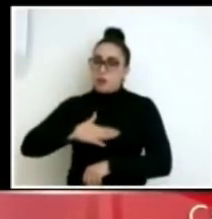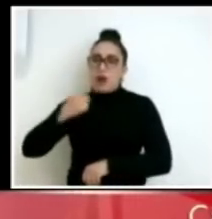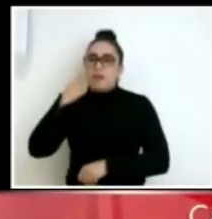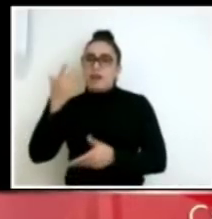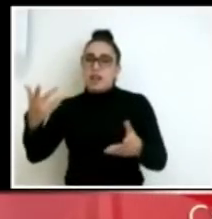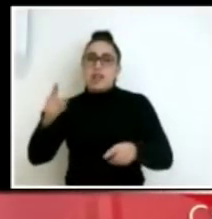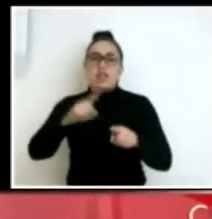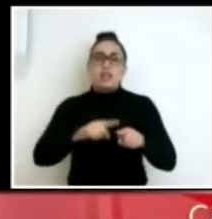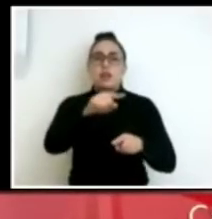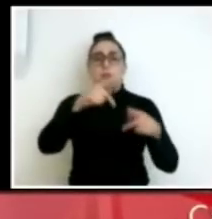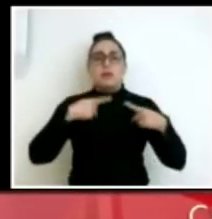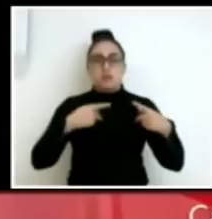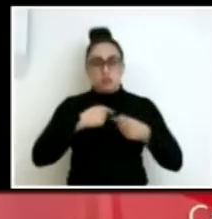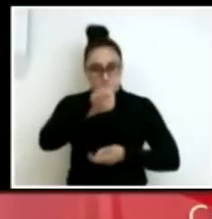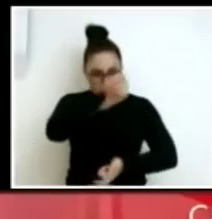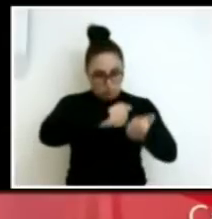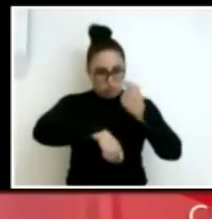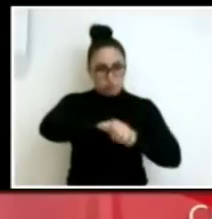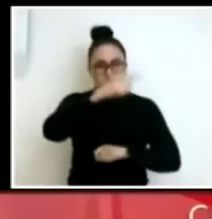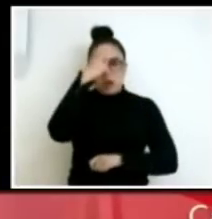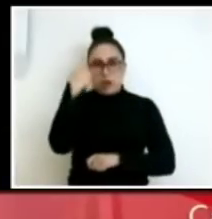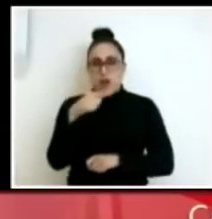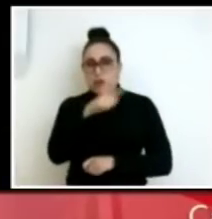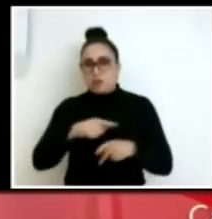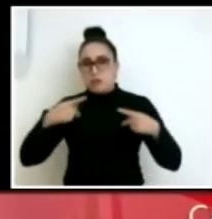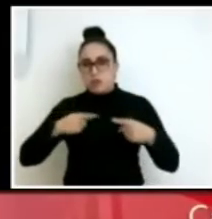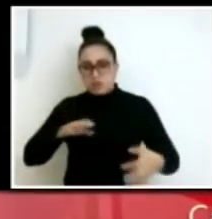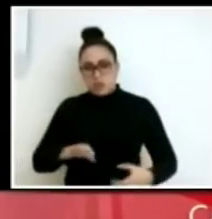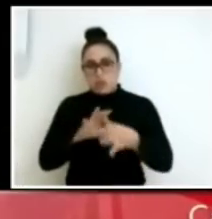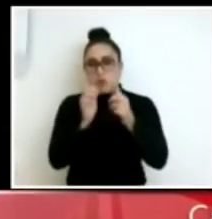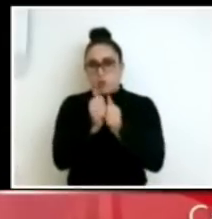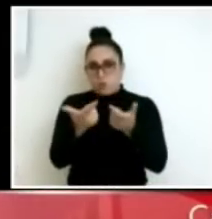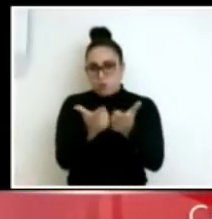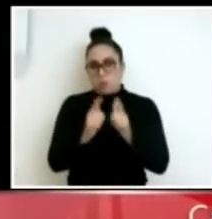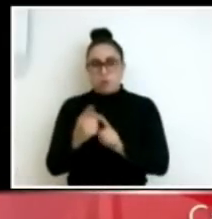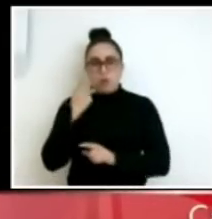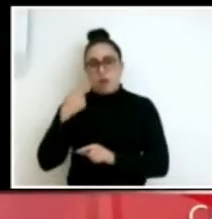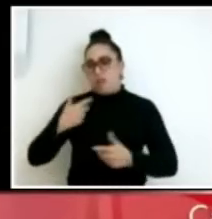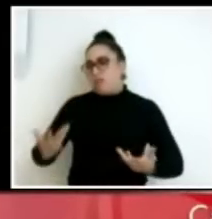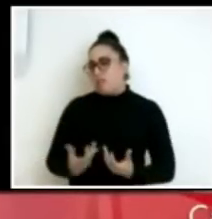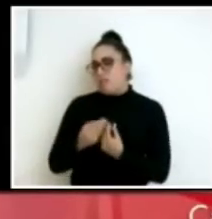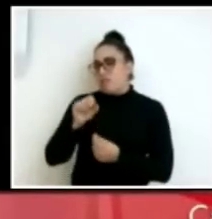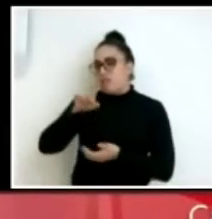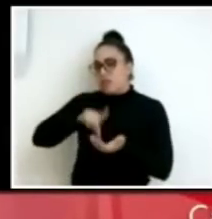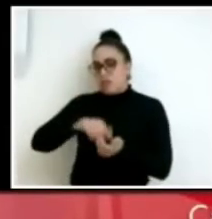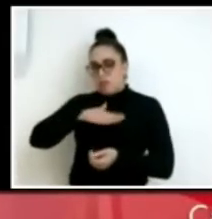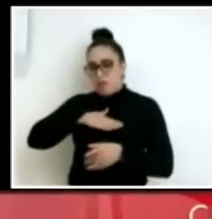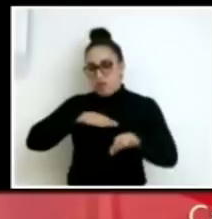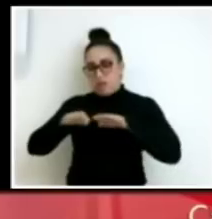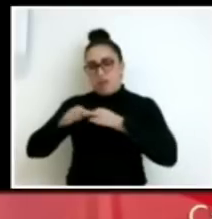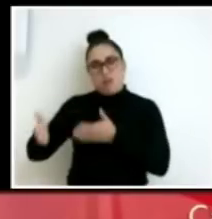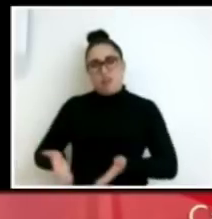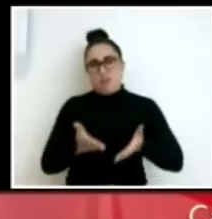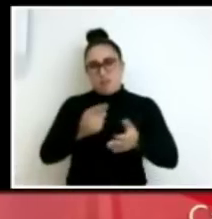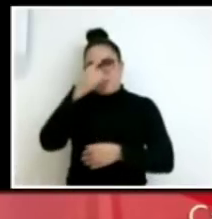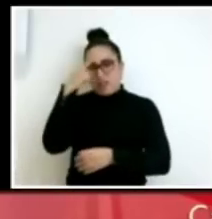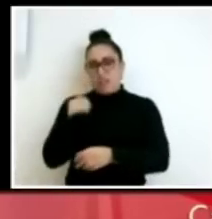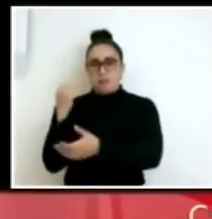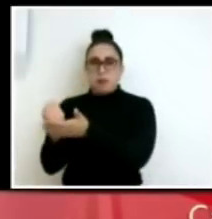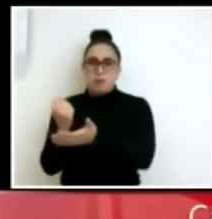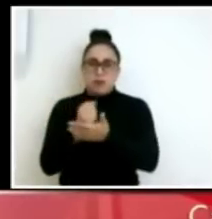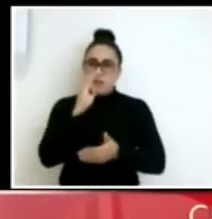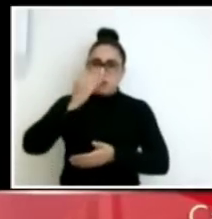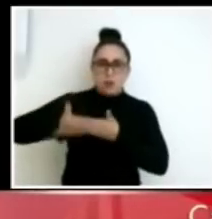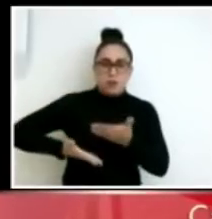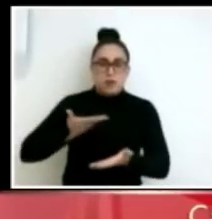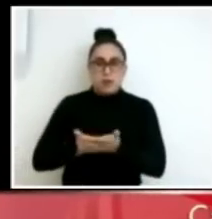convierta en moneda de cambio para quienes detentan el poder político. Es especialmente grave en un contexto como el que se vive hoy en México,